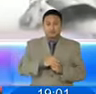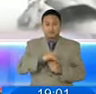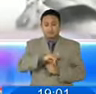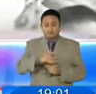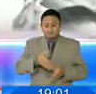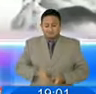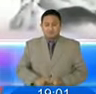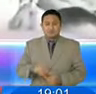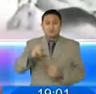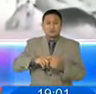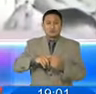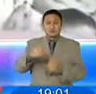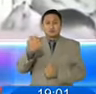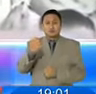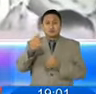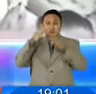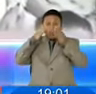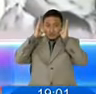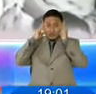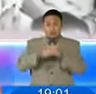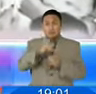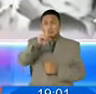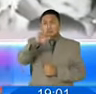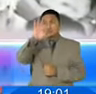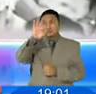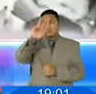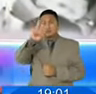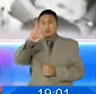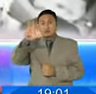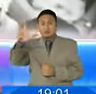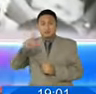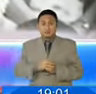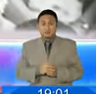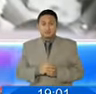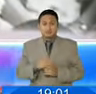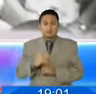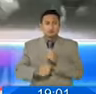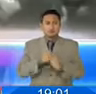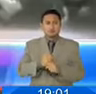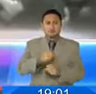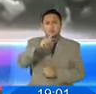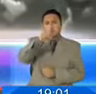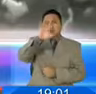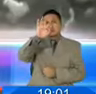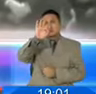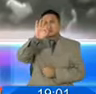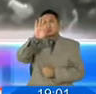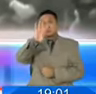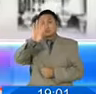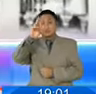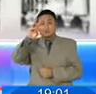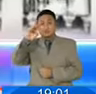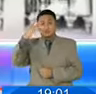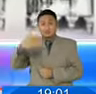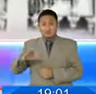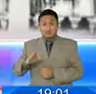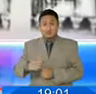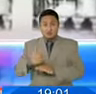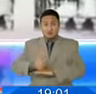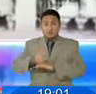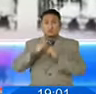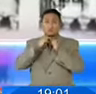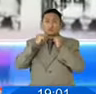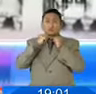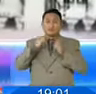nació en Quito 15 de diciembre de 1923 para el año de 1946 se ordenó como sacerdote